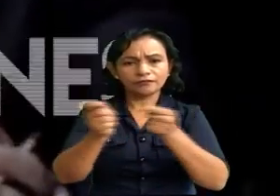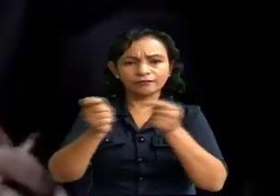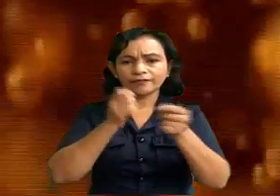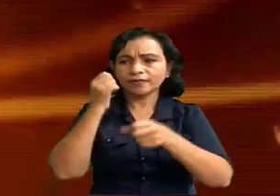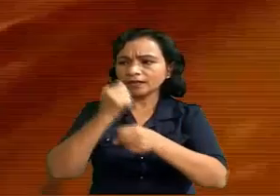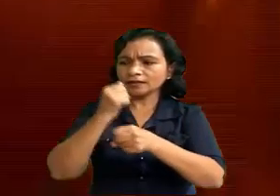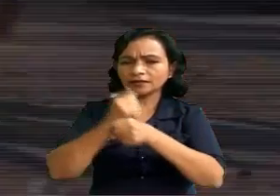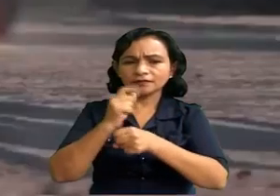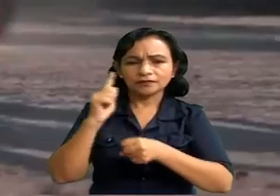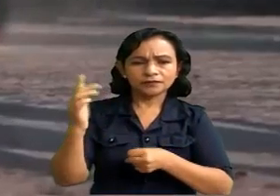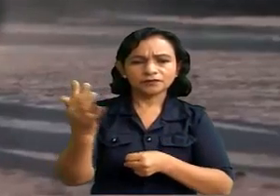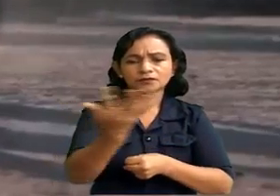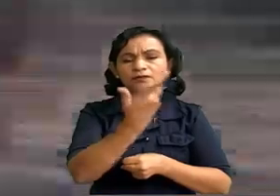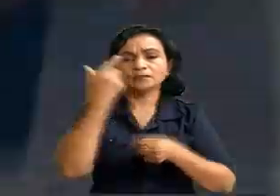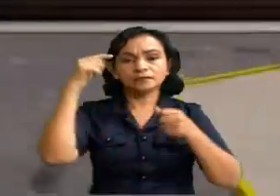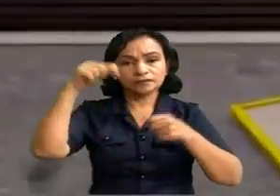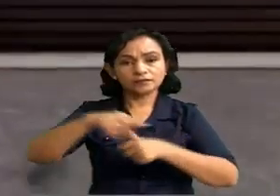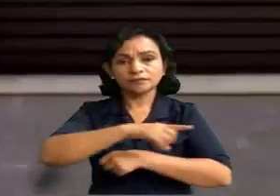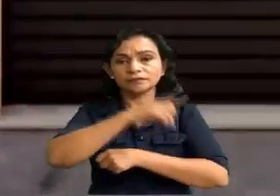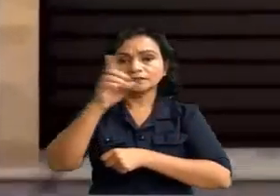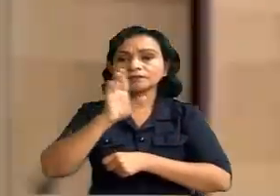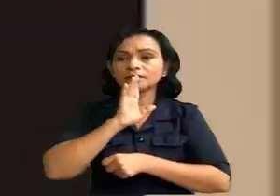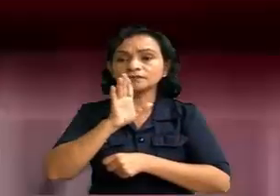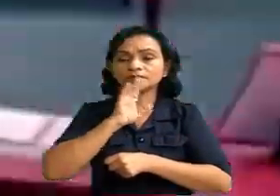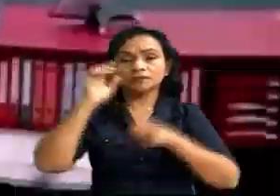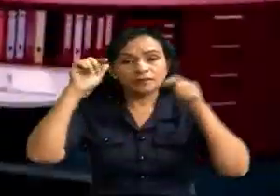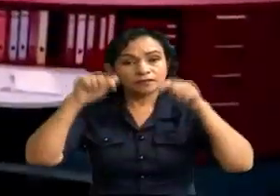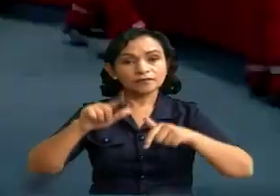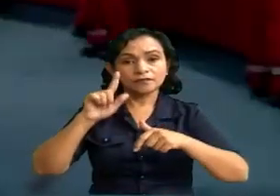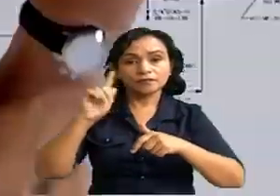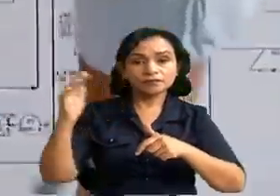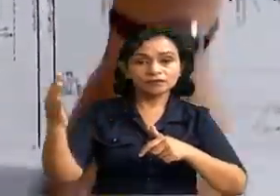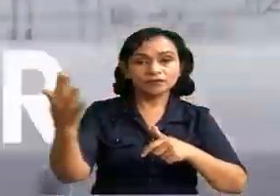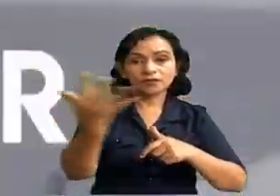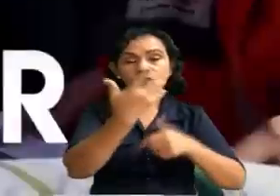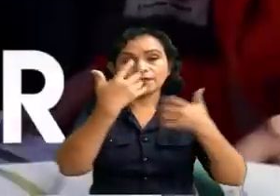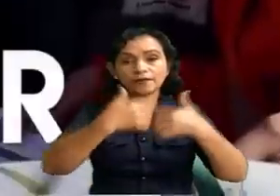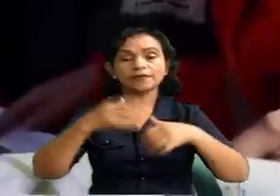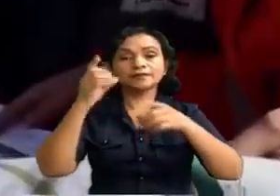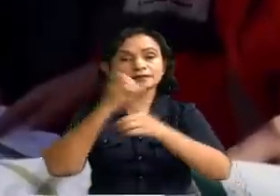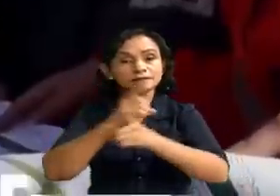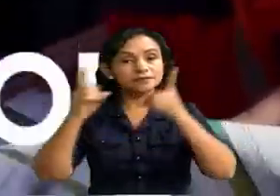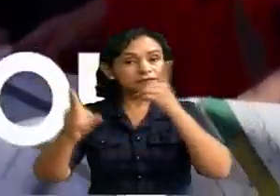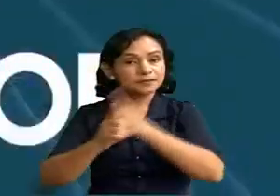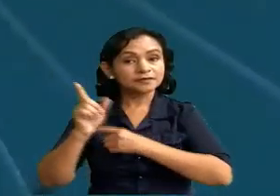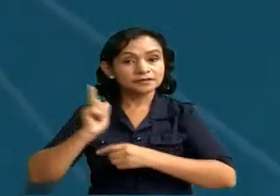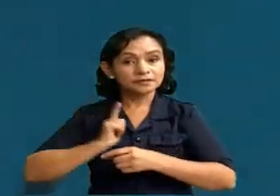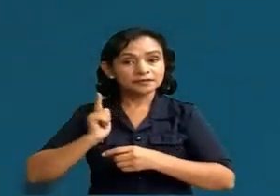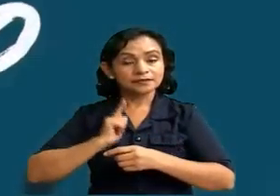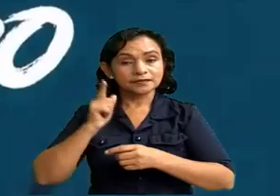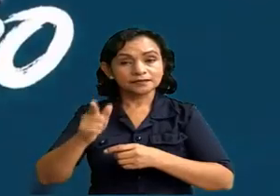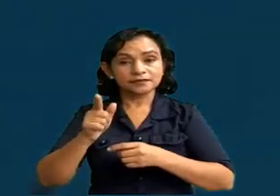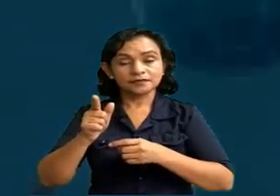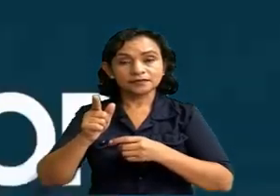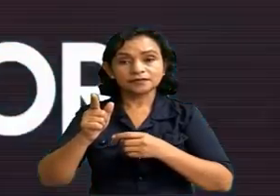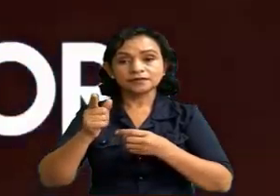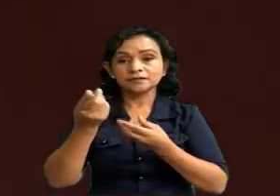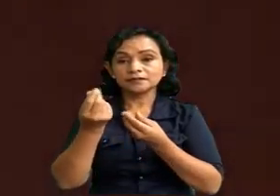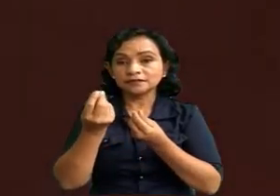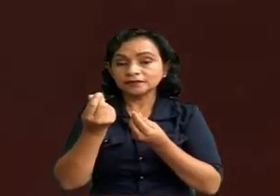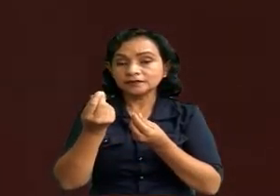operaciones. Hoy, vamos a hablar del hoy. Todas las empresas mixtas deben cumplir con un factor de recobro